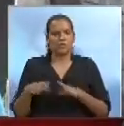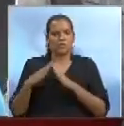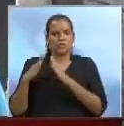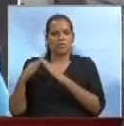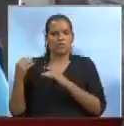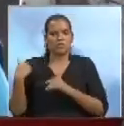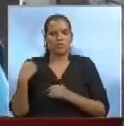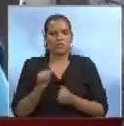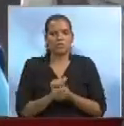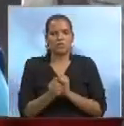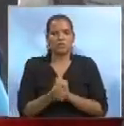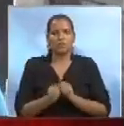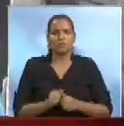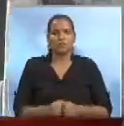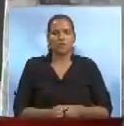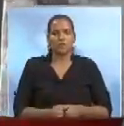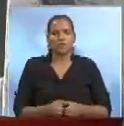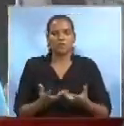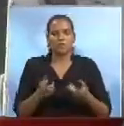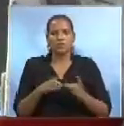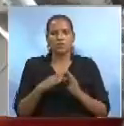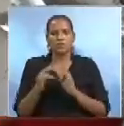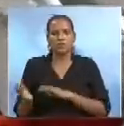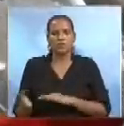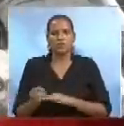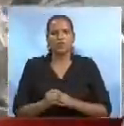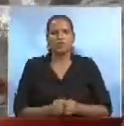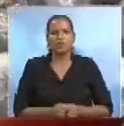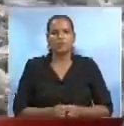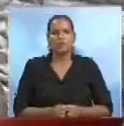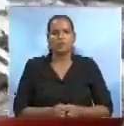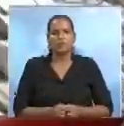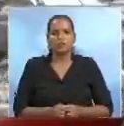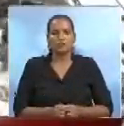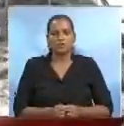afectadas que requieren una demolición urgente. Andrea Chere, Telecosta.